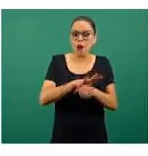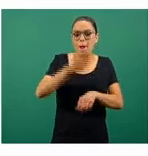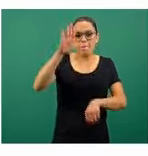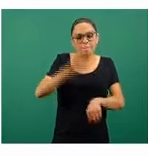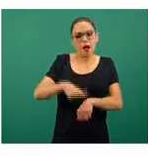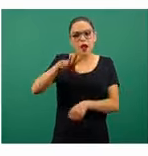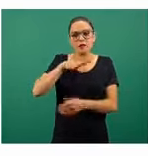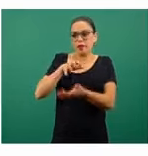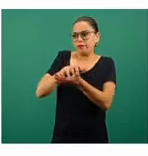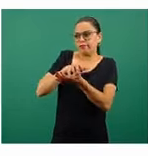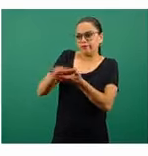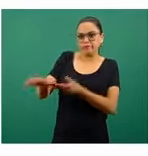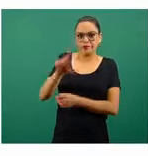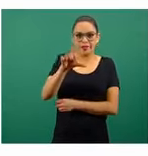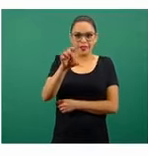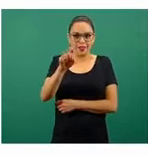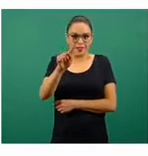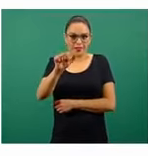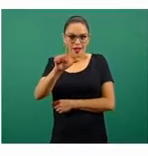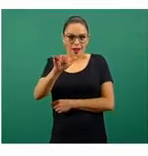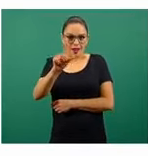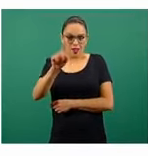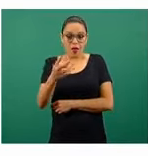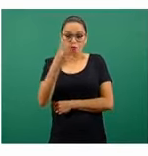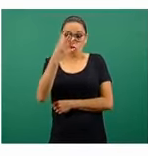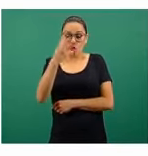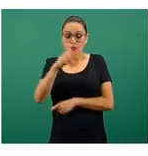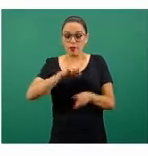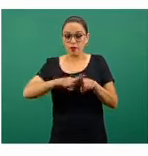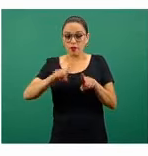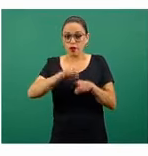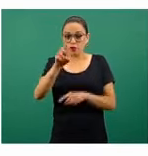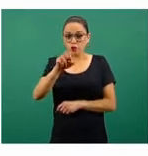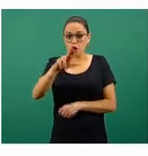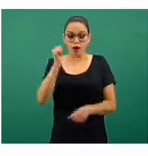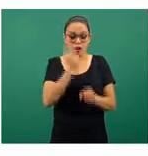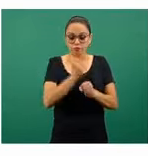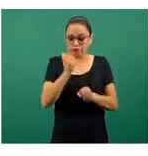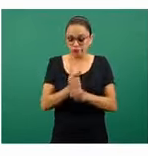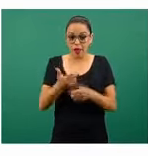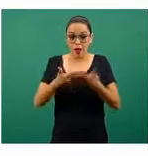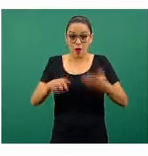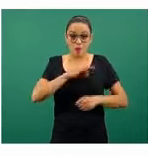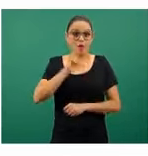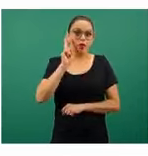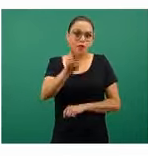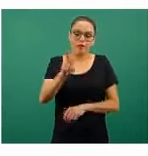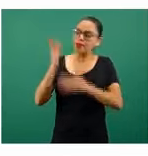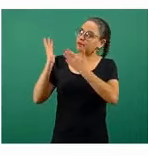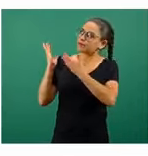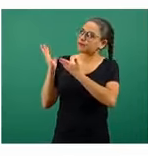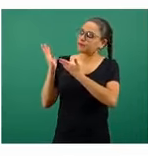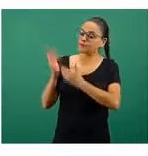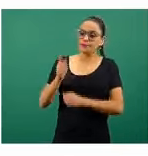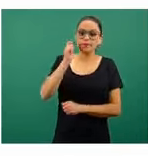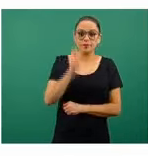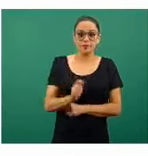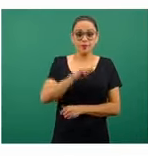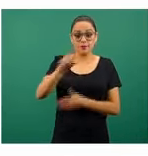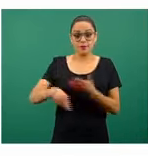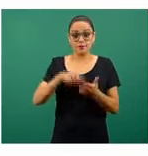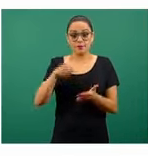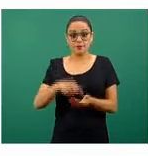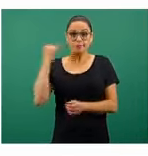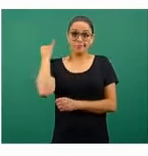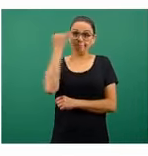en base a estas 4 zonas identificadas, y pueden ustedes notar que precisamente la zona rural e inclusive